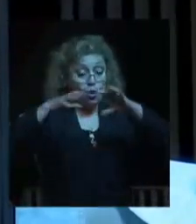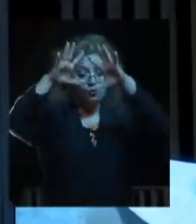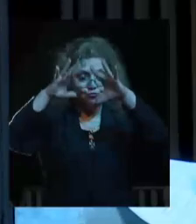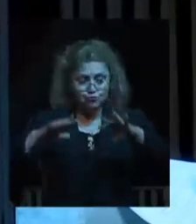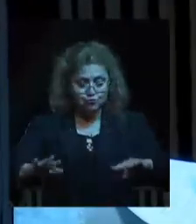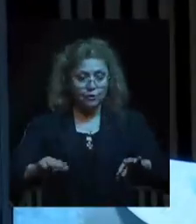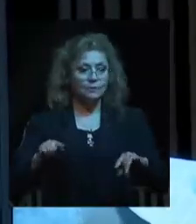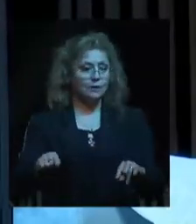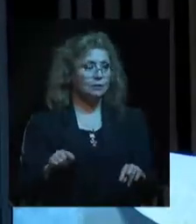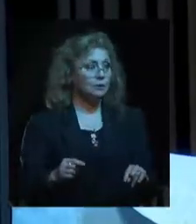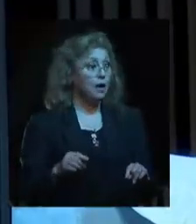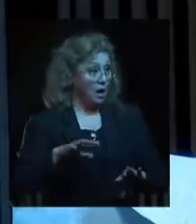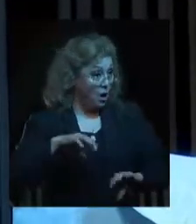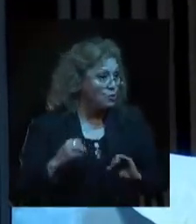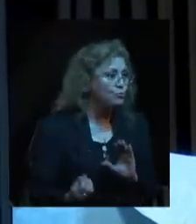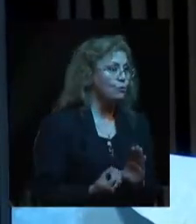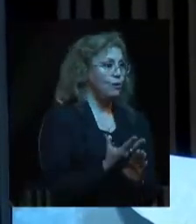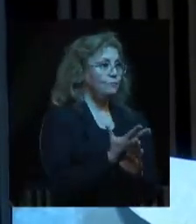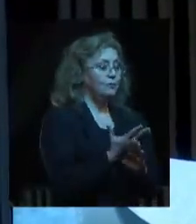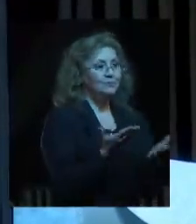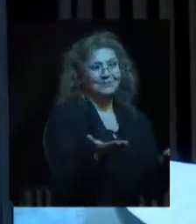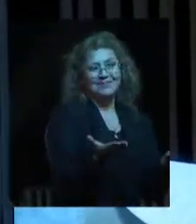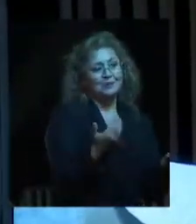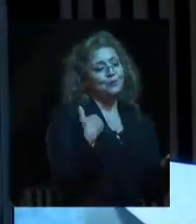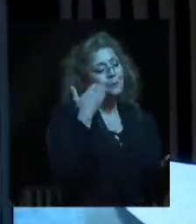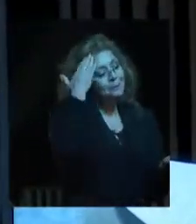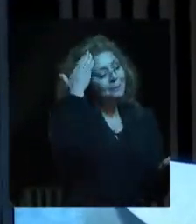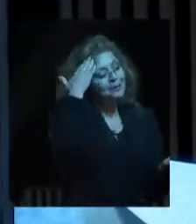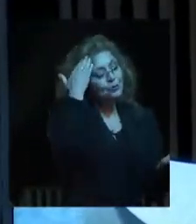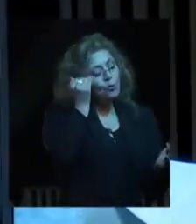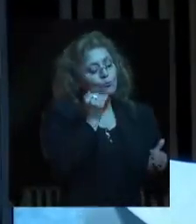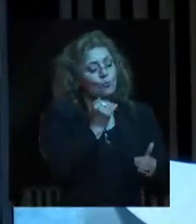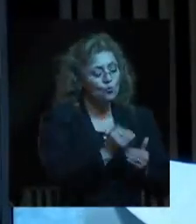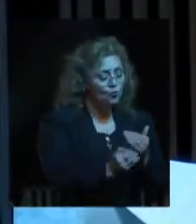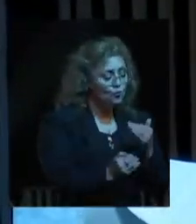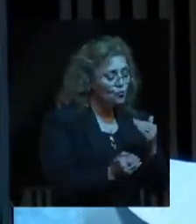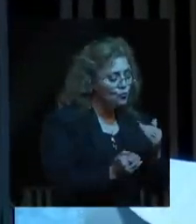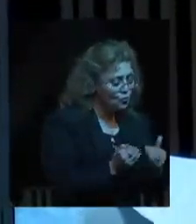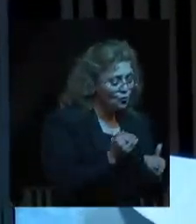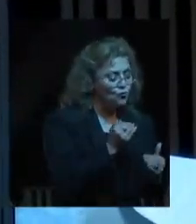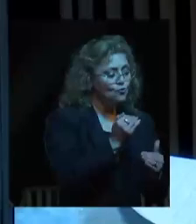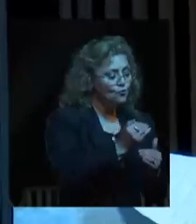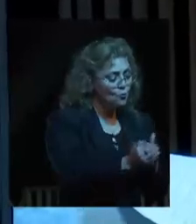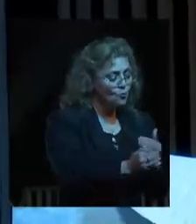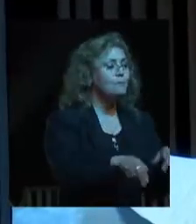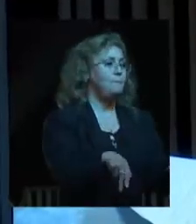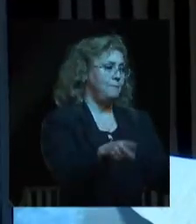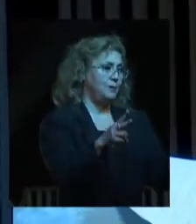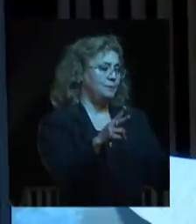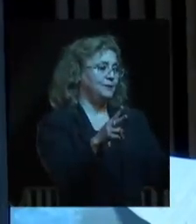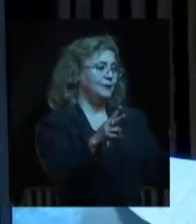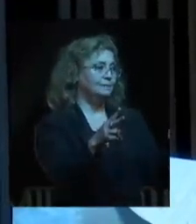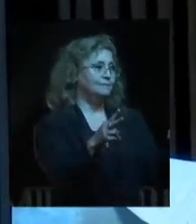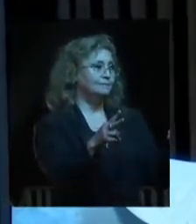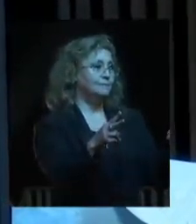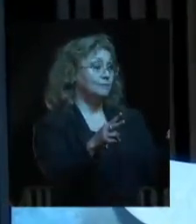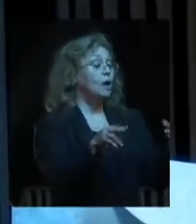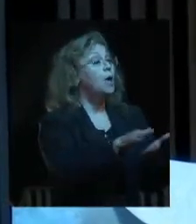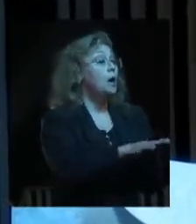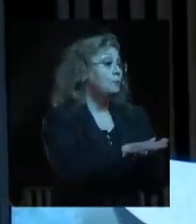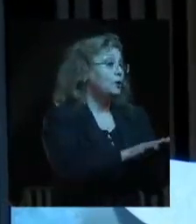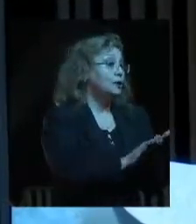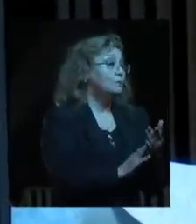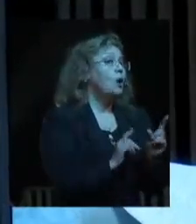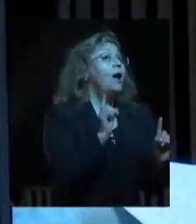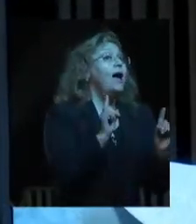Yo creo que el progreso a uno lo hace ir avanzando. Y ahora, por ejemplo, hay algunos